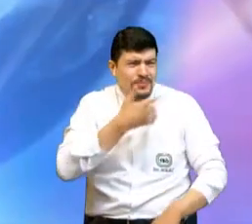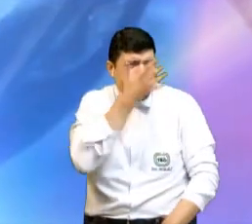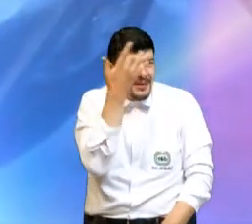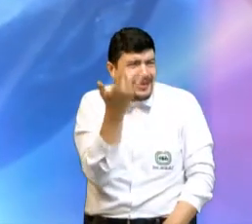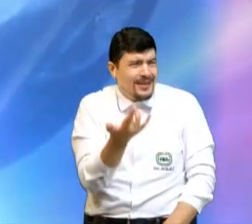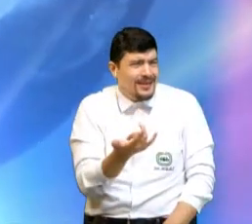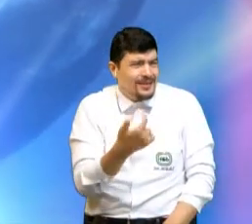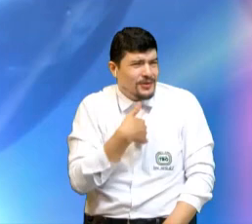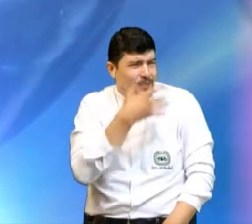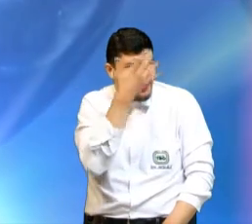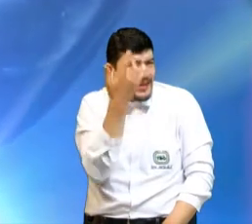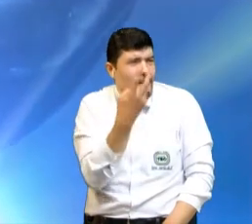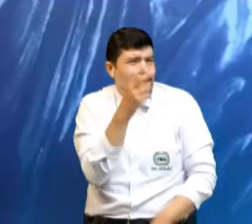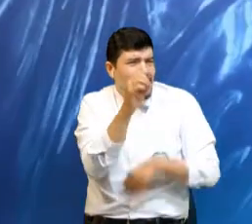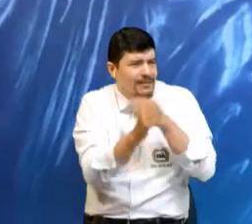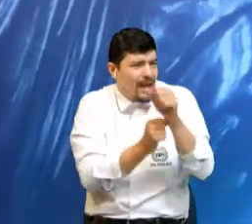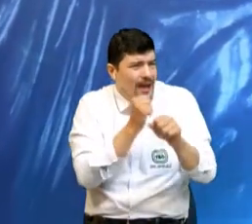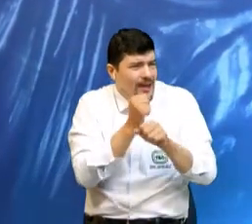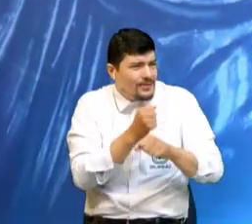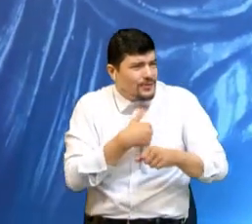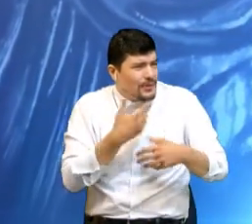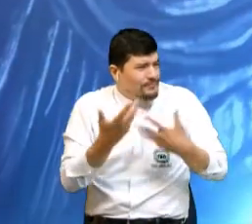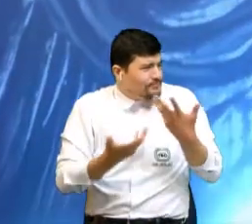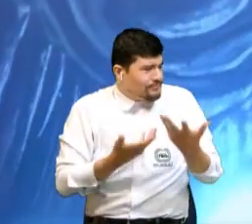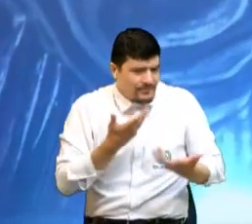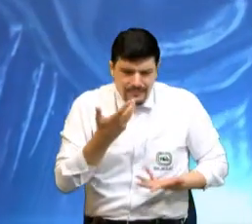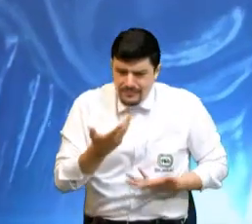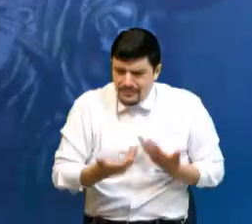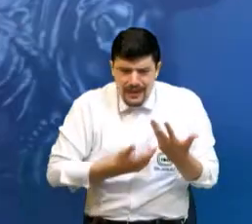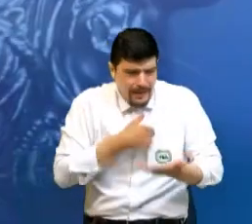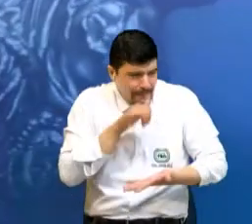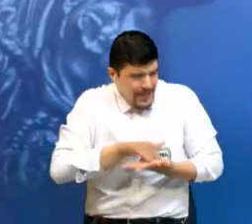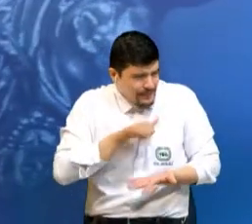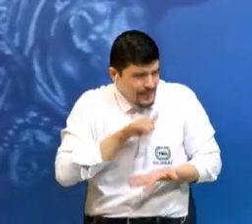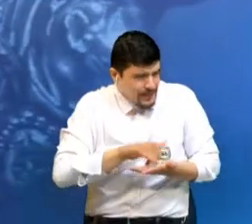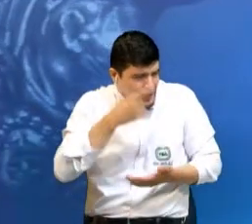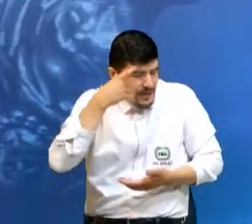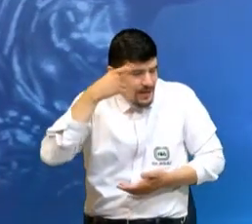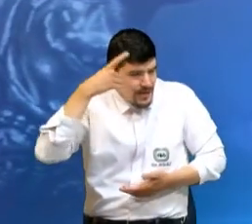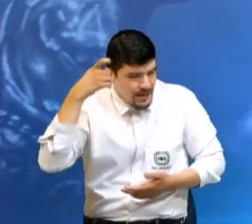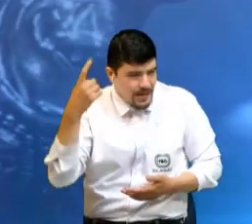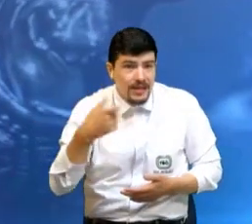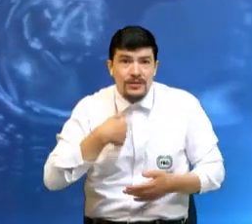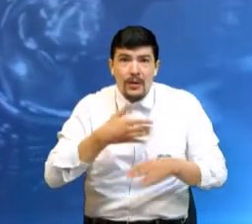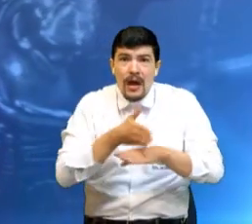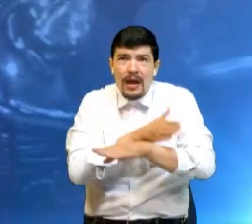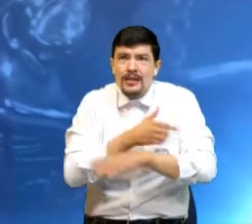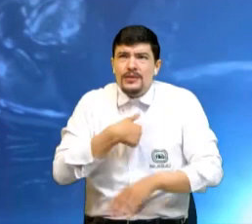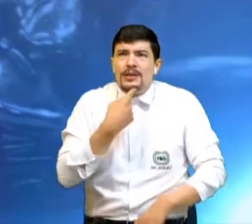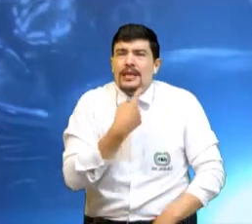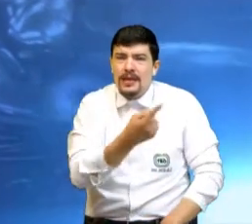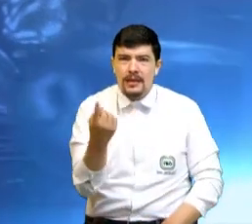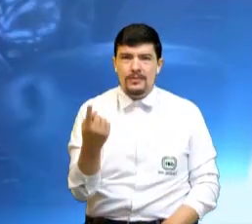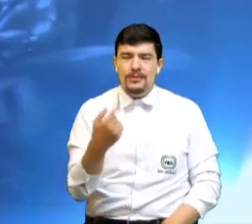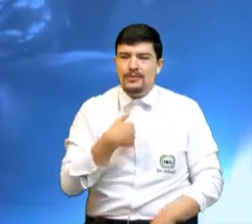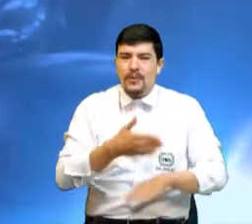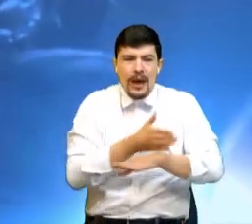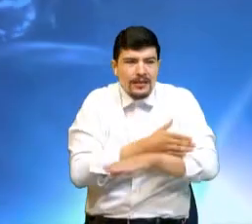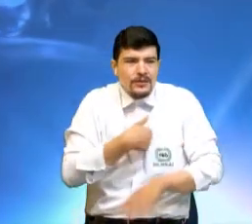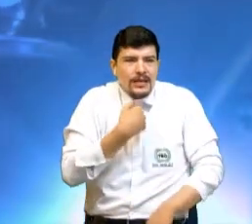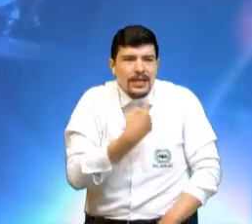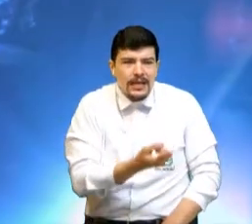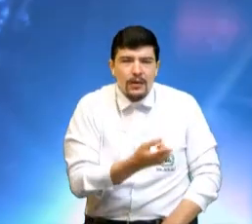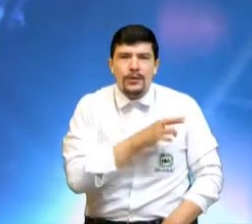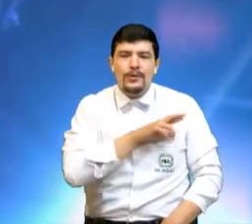estar durante 20 años teniendo la misma clase de sueños. Como le decía yo, es que yo nosotros